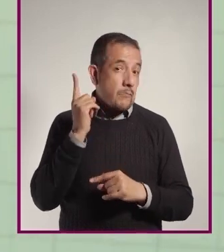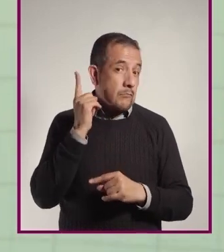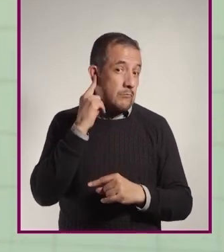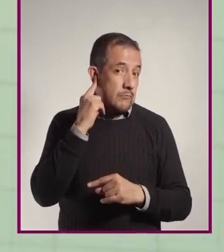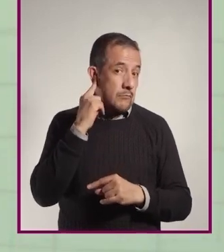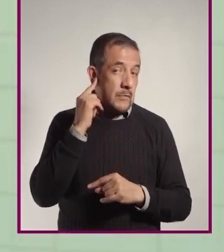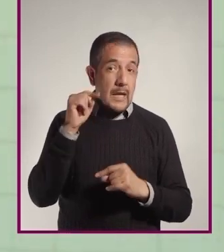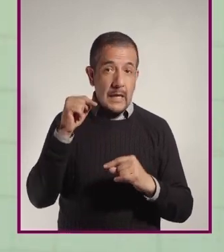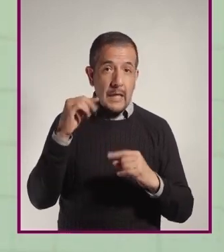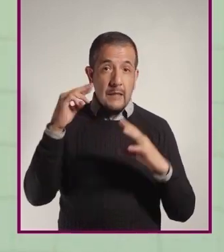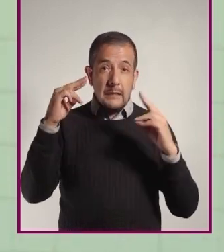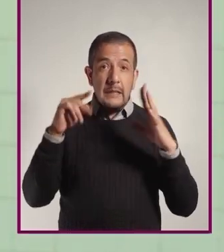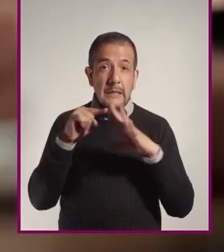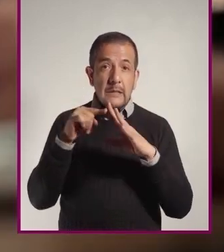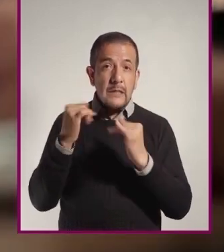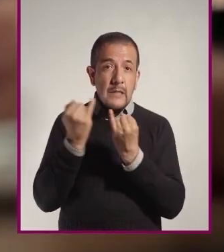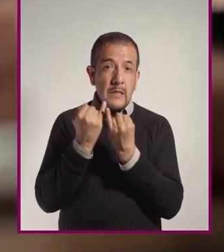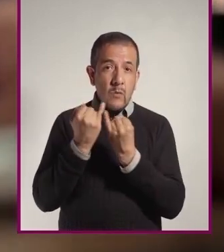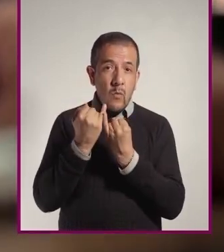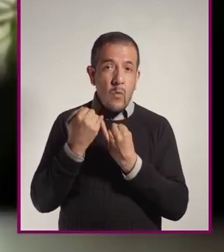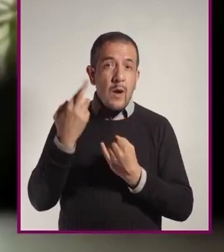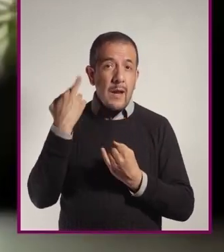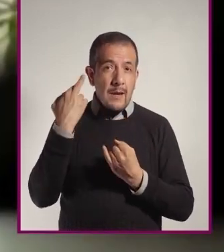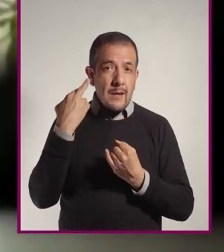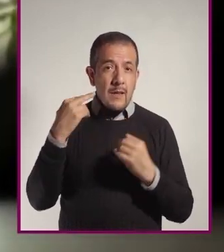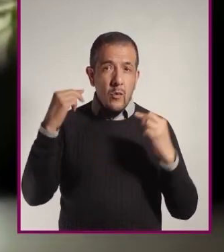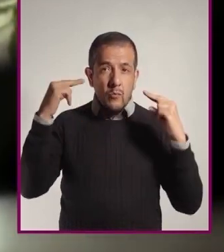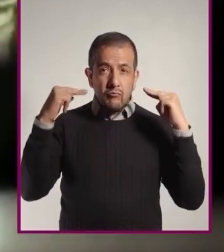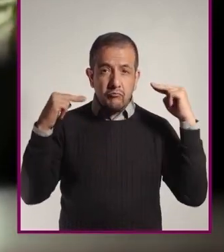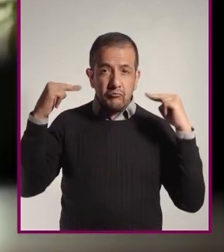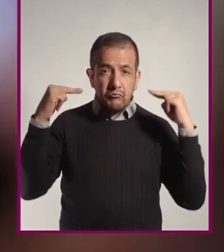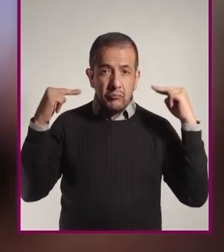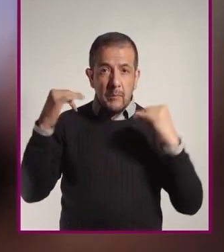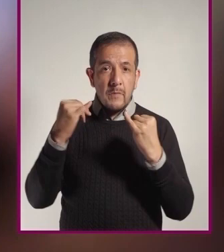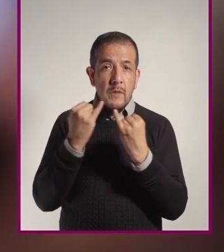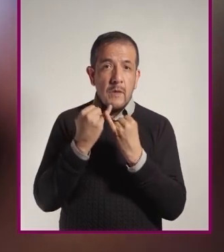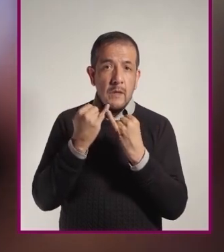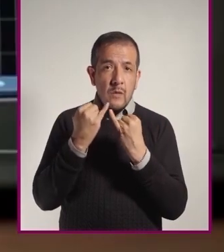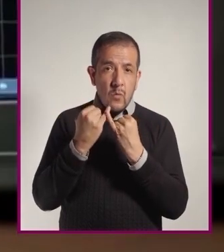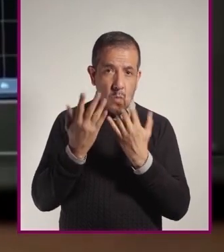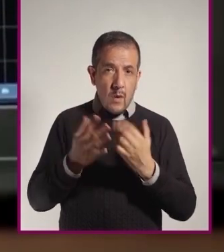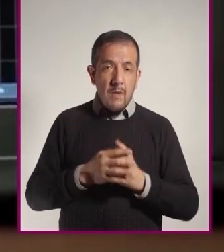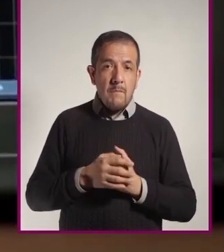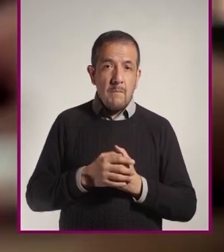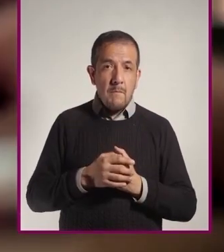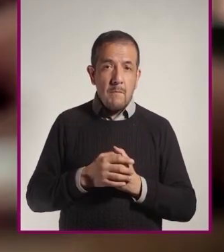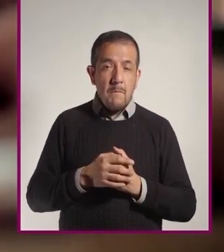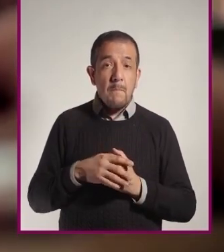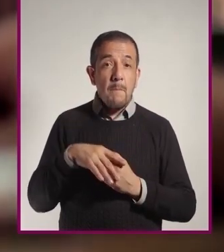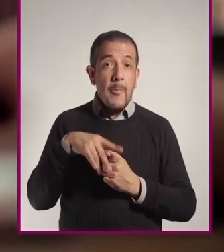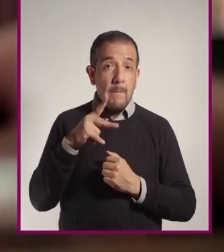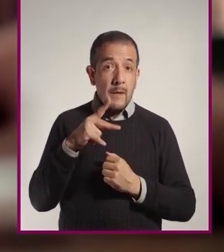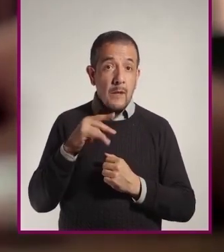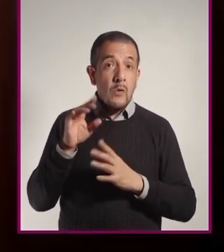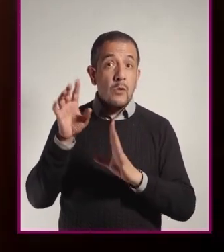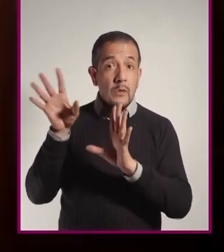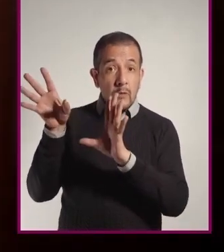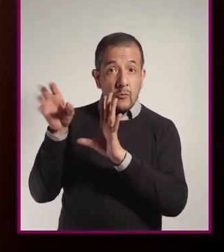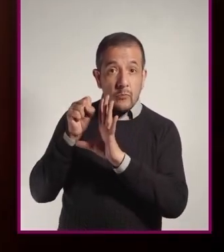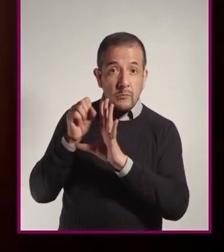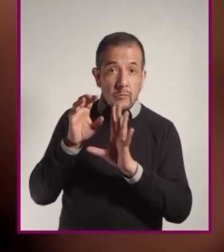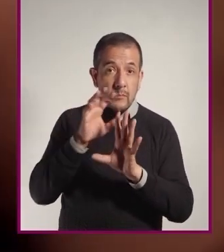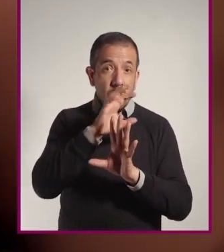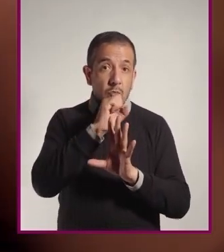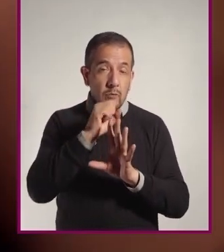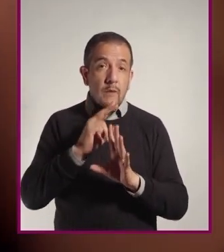tradicional usa frecuencias de radio en frecuencia modulada como la que usan los aparatos radiofónicos, pero no solo captan las